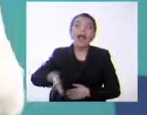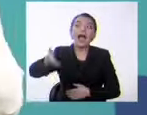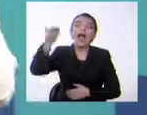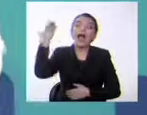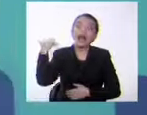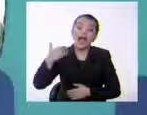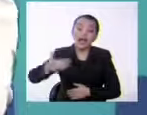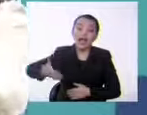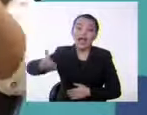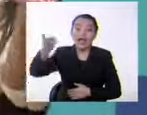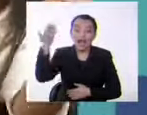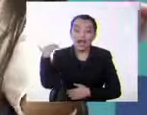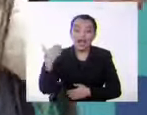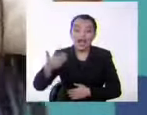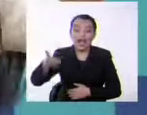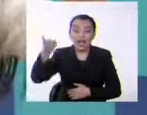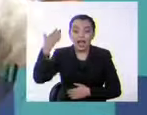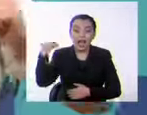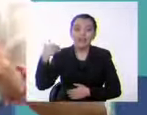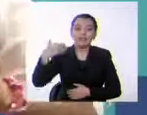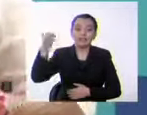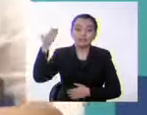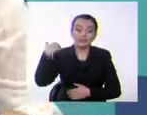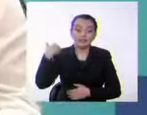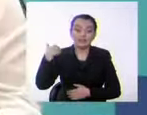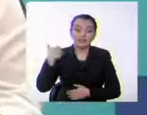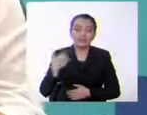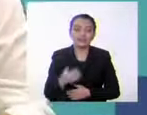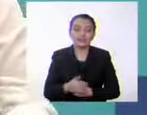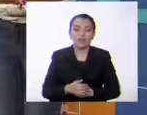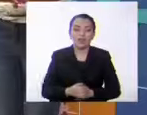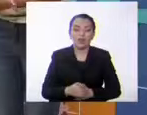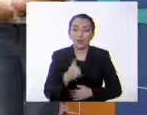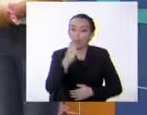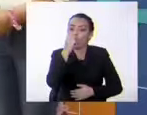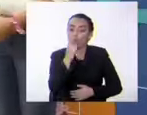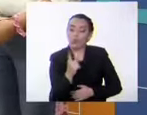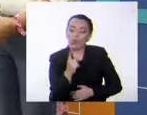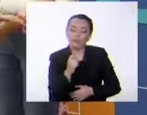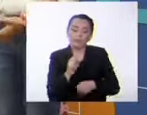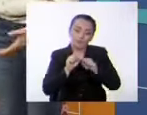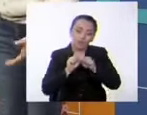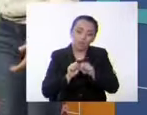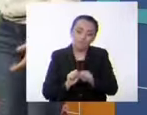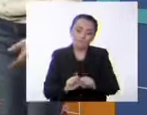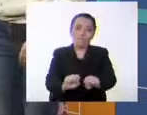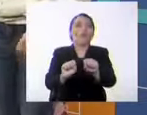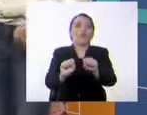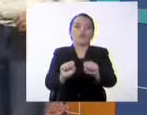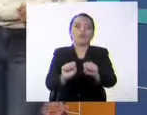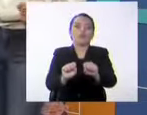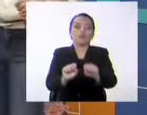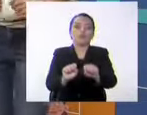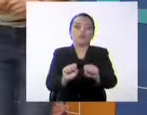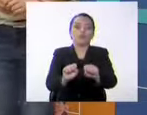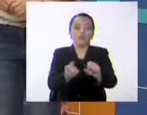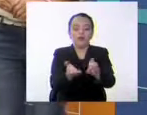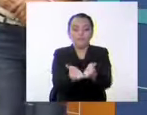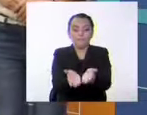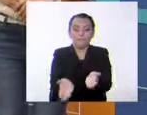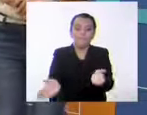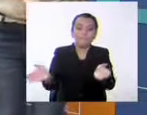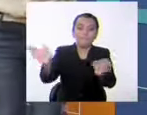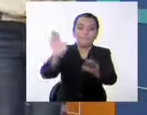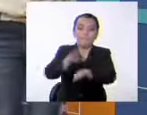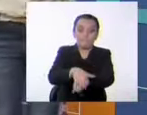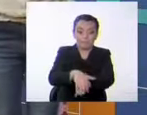el petate. Entonces así lo llevaban al cementerio. Entonces por eso viene la frase, ya se petateó. Ajá, tiene que ver con eso,